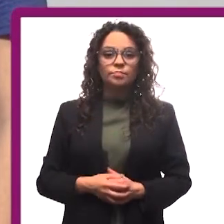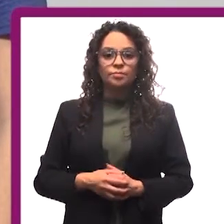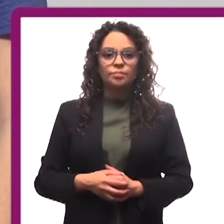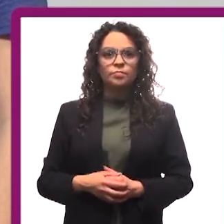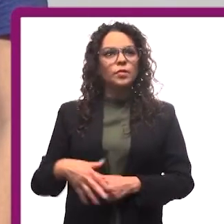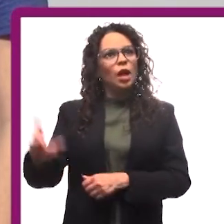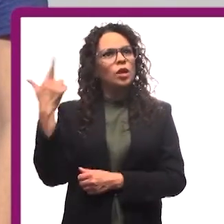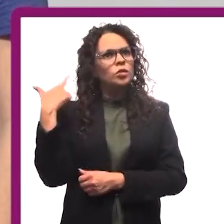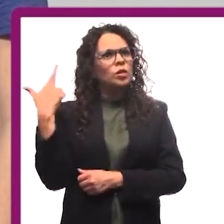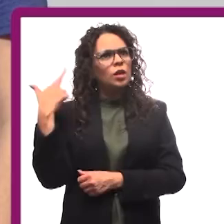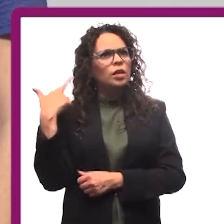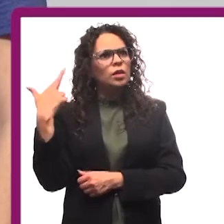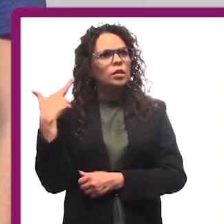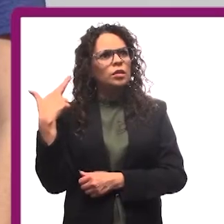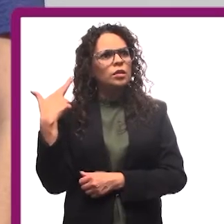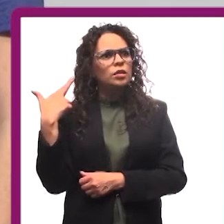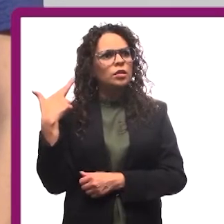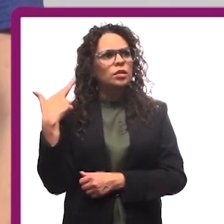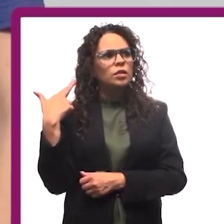el ruido?